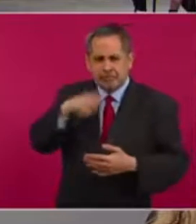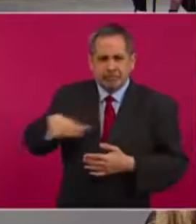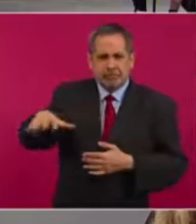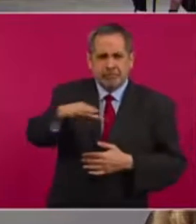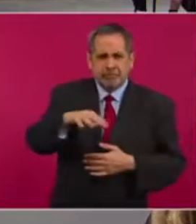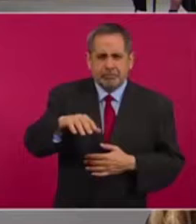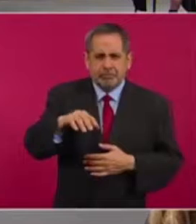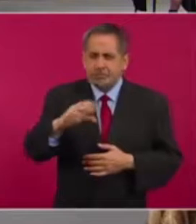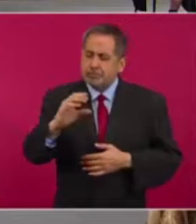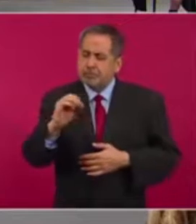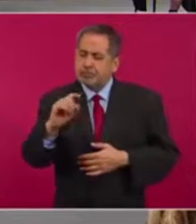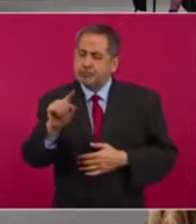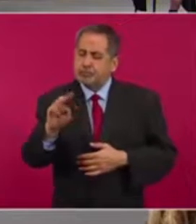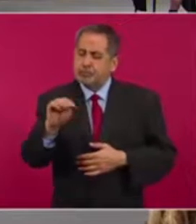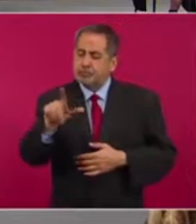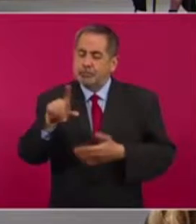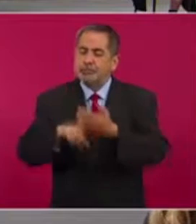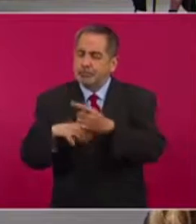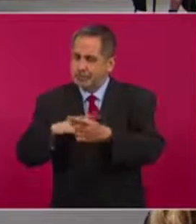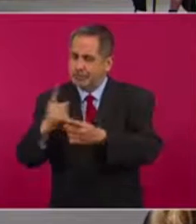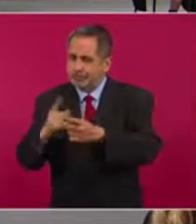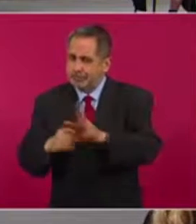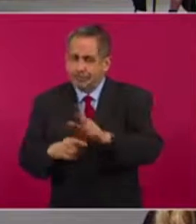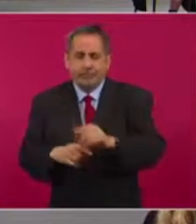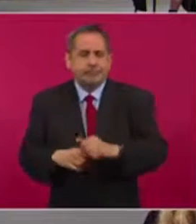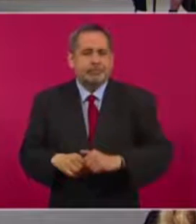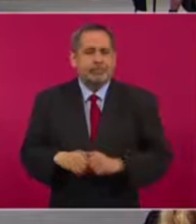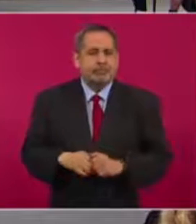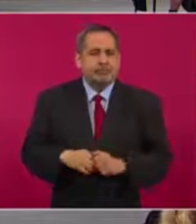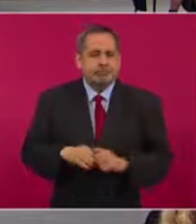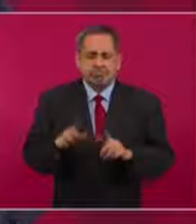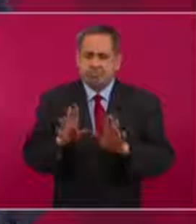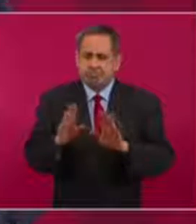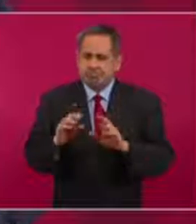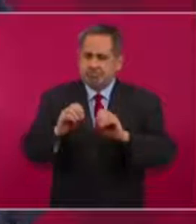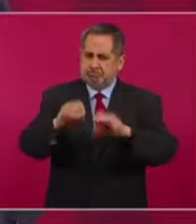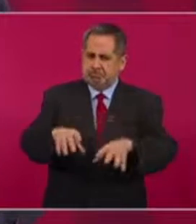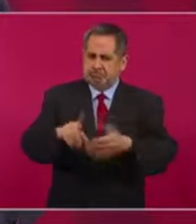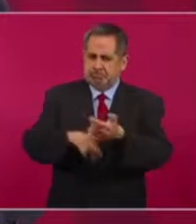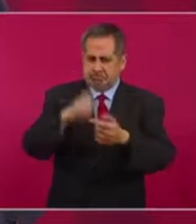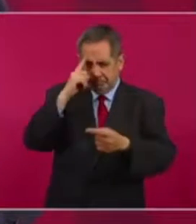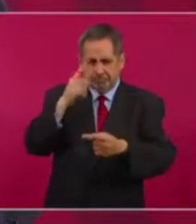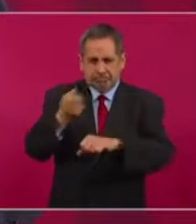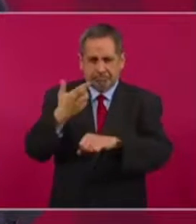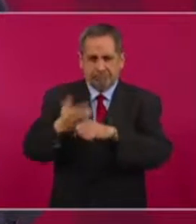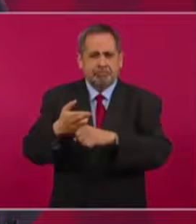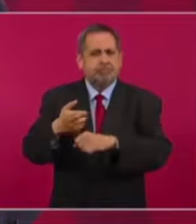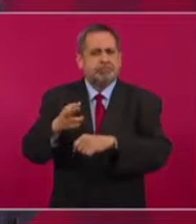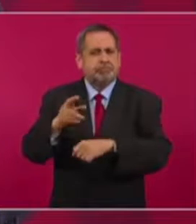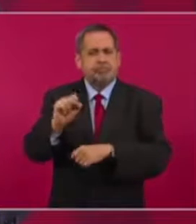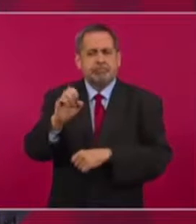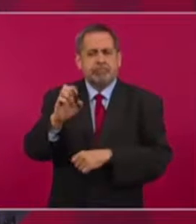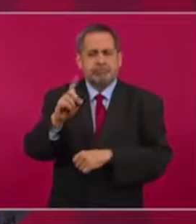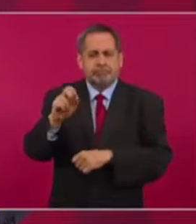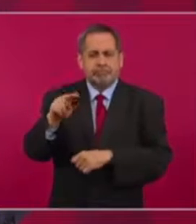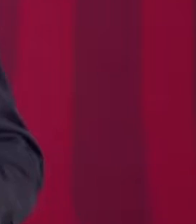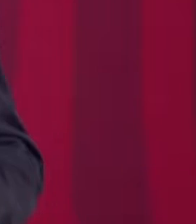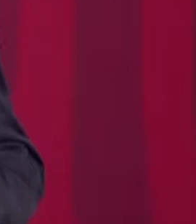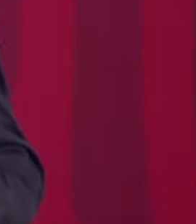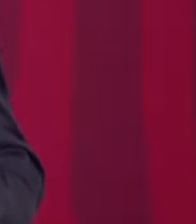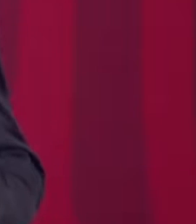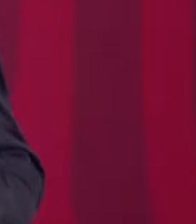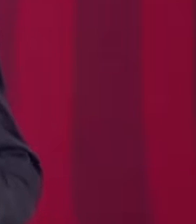Cozumel. Sí, esa, pero esa se le va a dejar a la Secretaría de la Defensa. Ah, ya. O